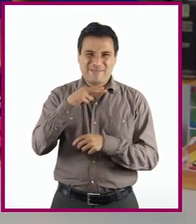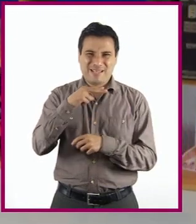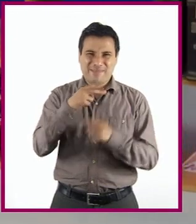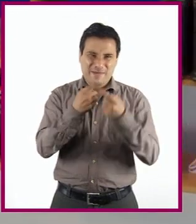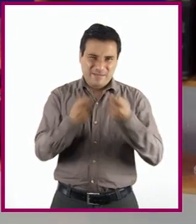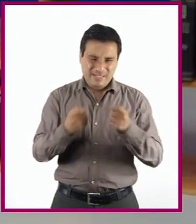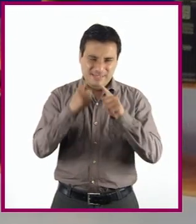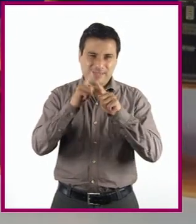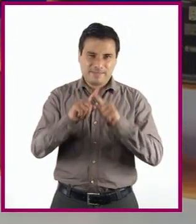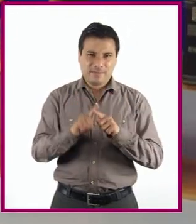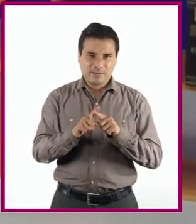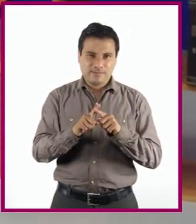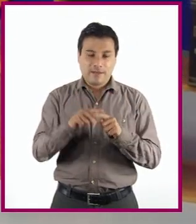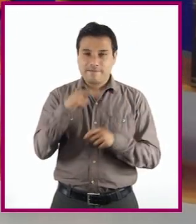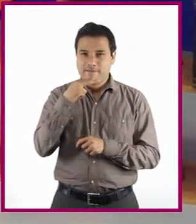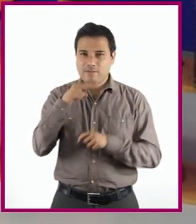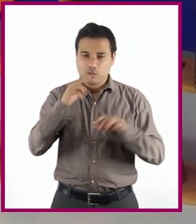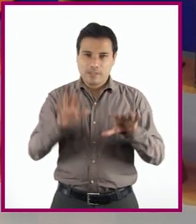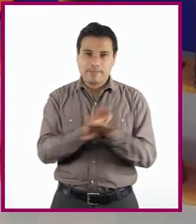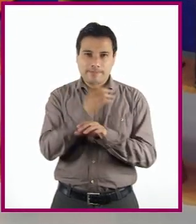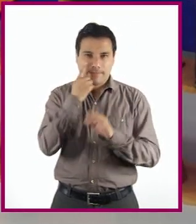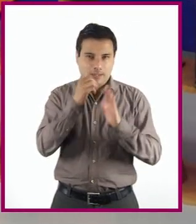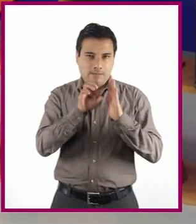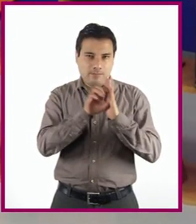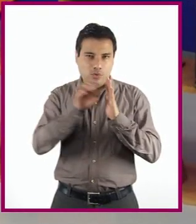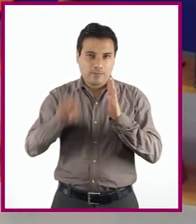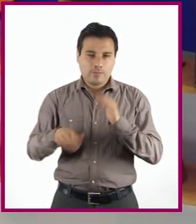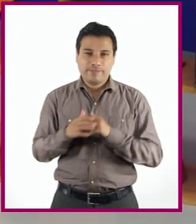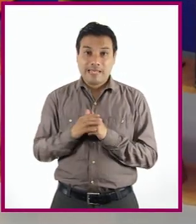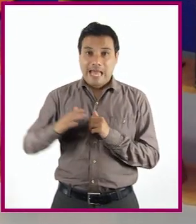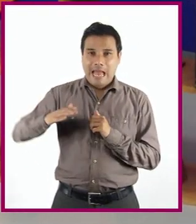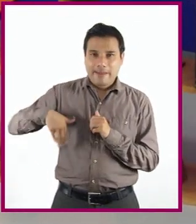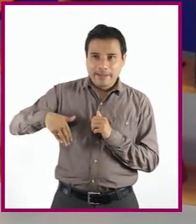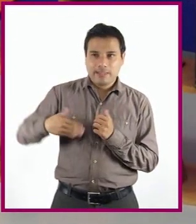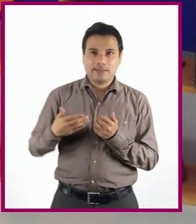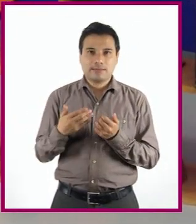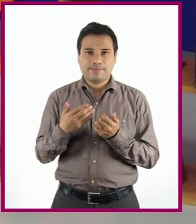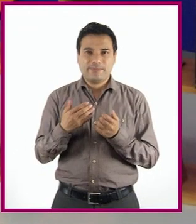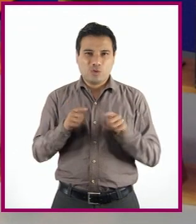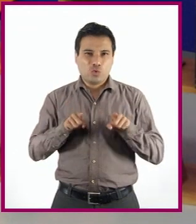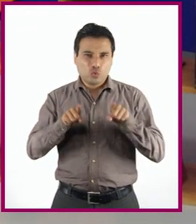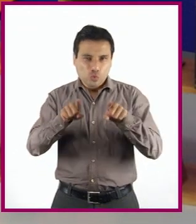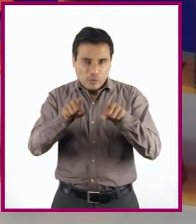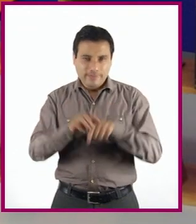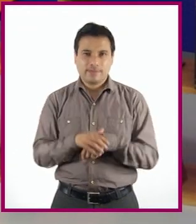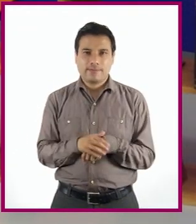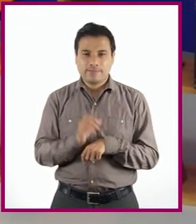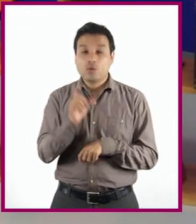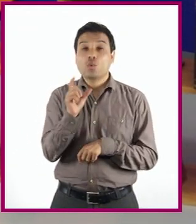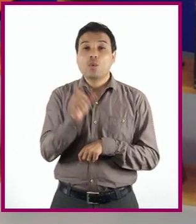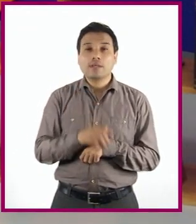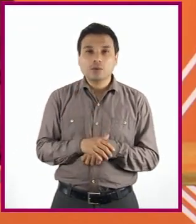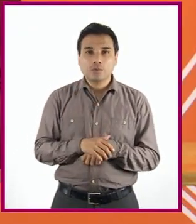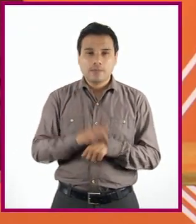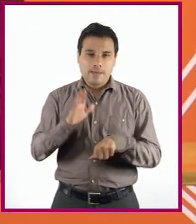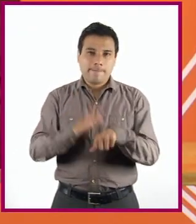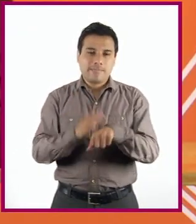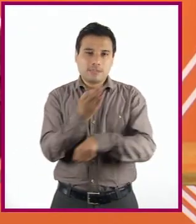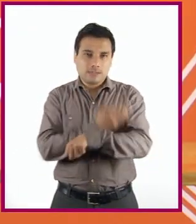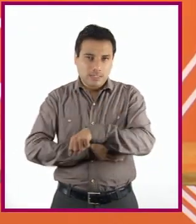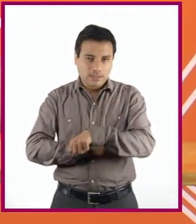modifican directamente al verbo. Por ejemplo, apenas, durante, cuando, más tarde,